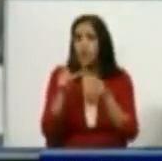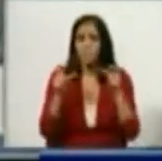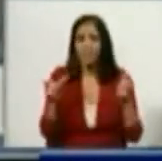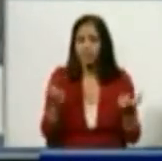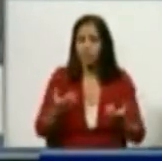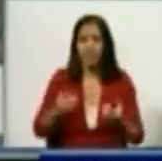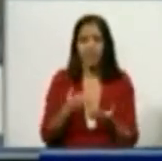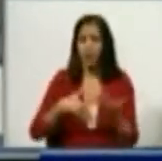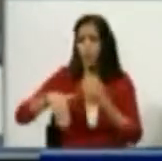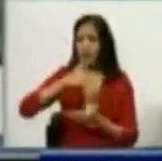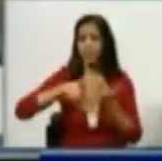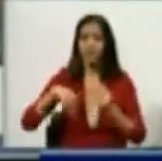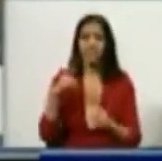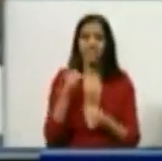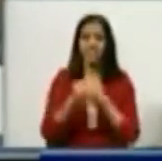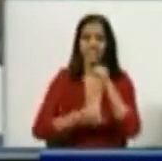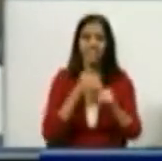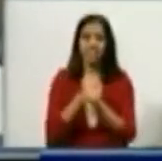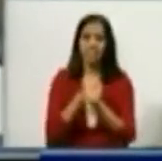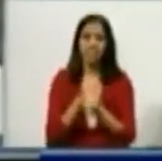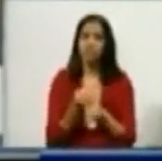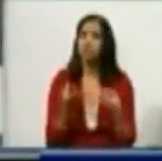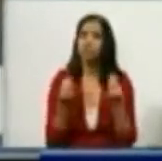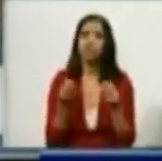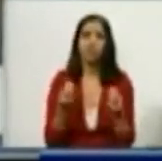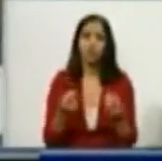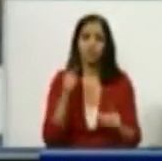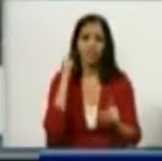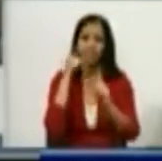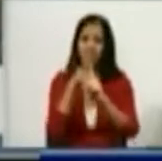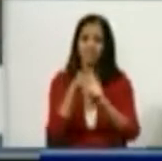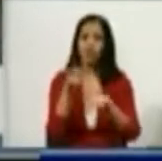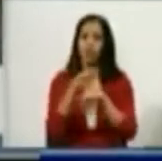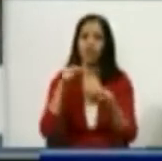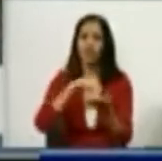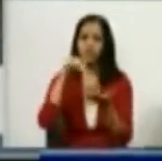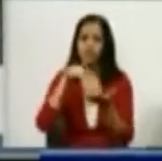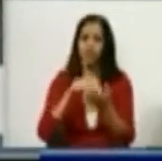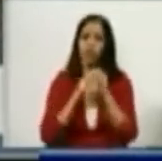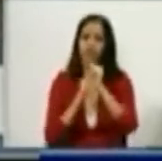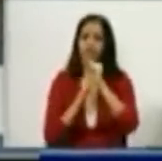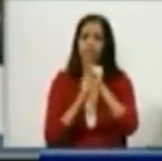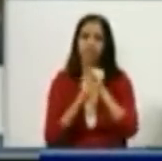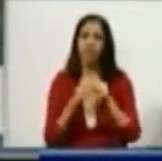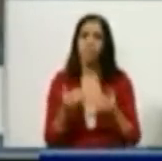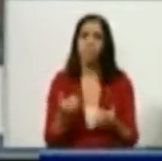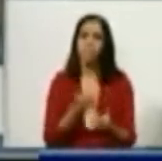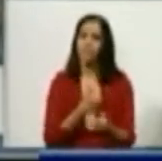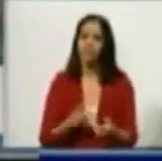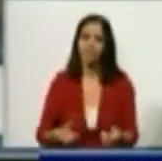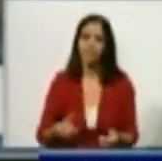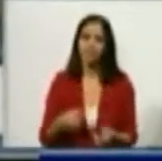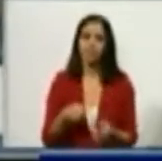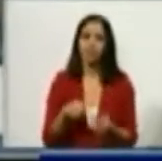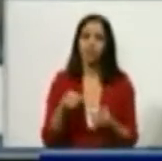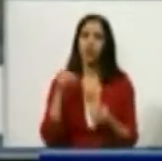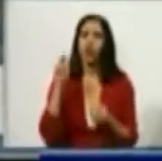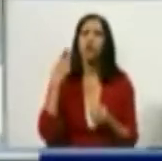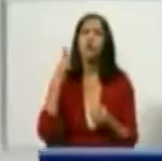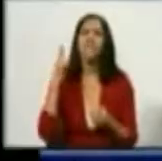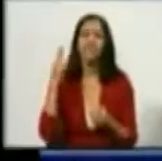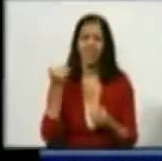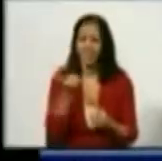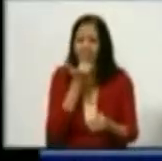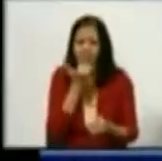internacional e infinitos quilates desde el gobierno nacional con el liderazgo el presidente Uribe de presidente Duque Perdón